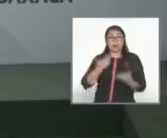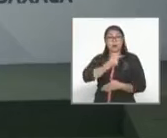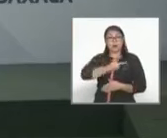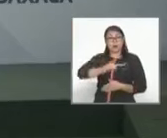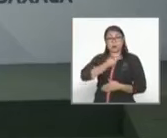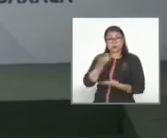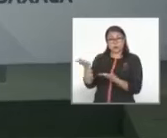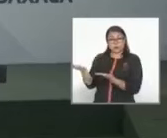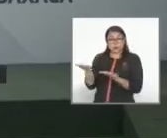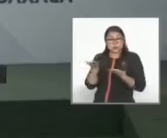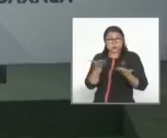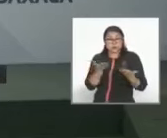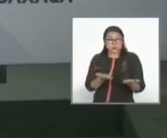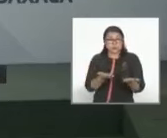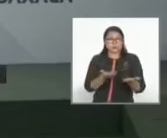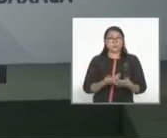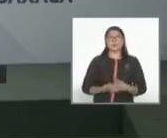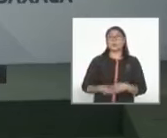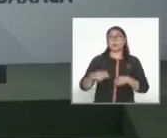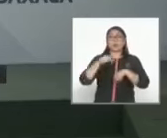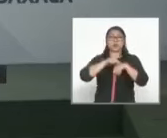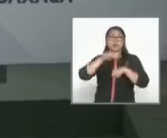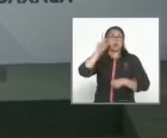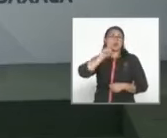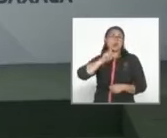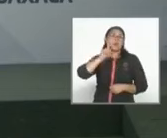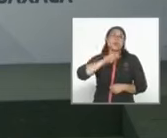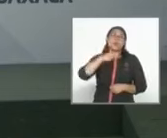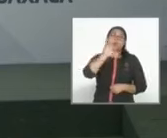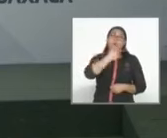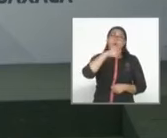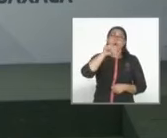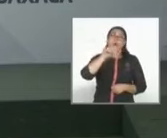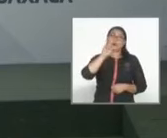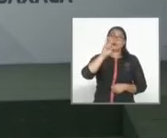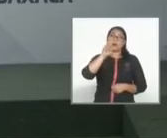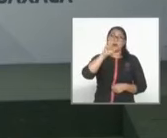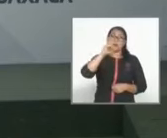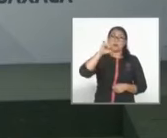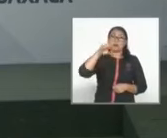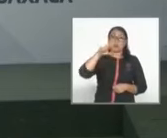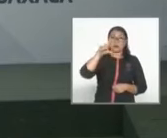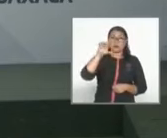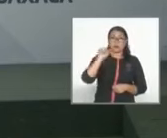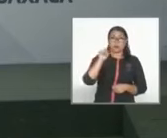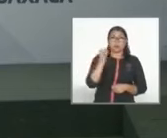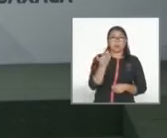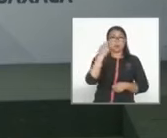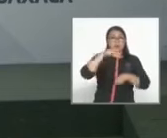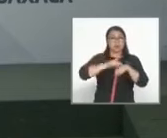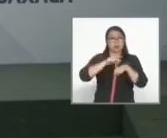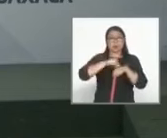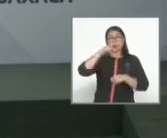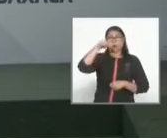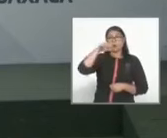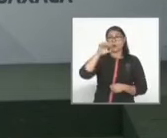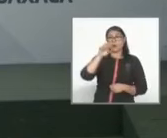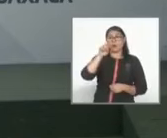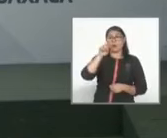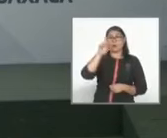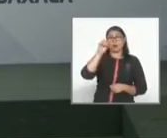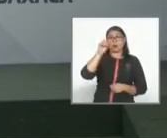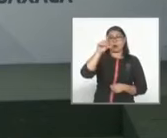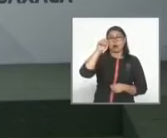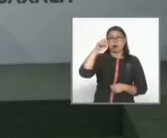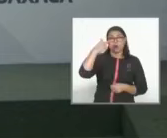de presentar en el foro a la doctora Gabriela Arango Salazar. Ella es médica neuróloga, epileptóloga